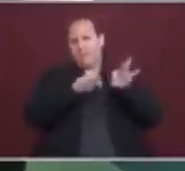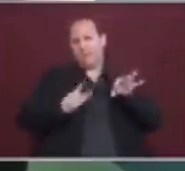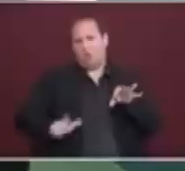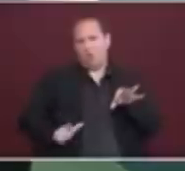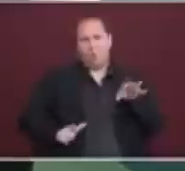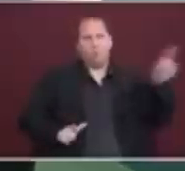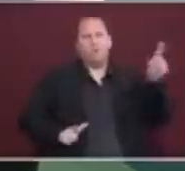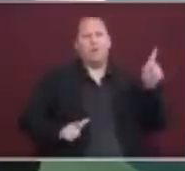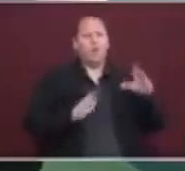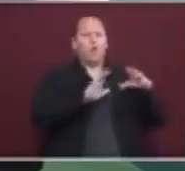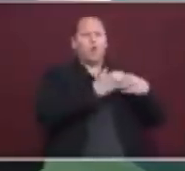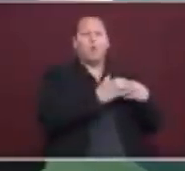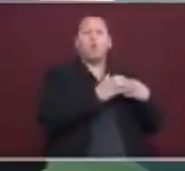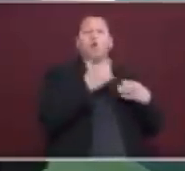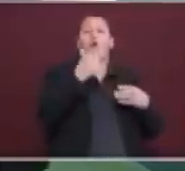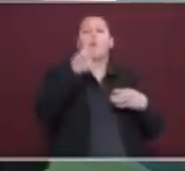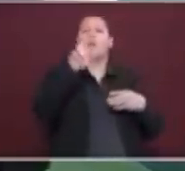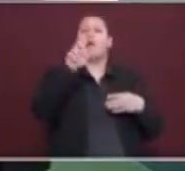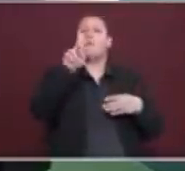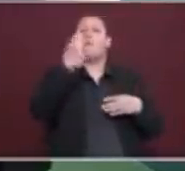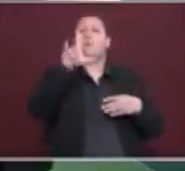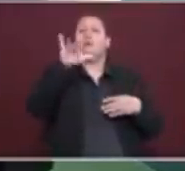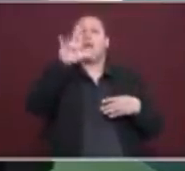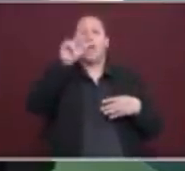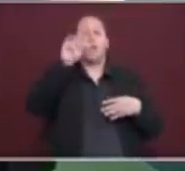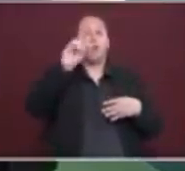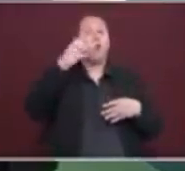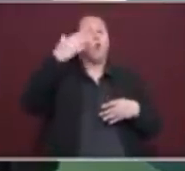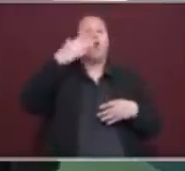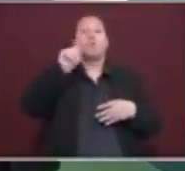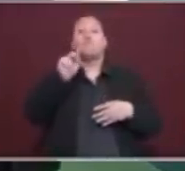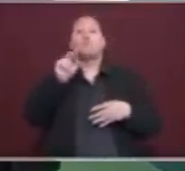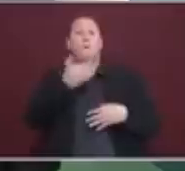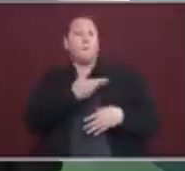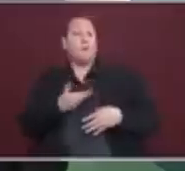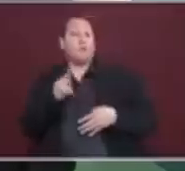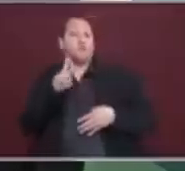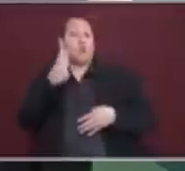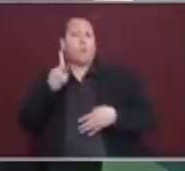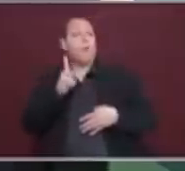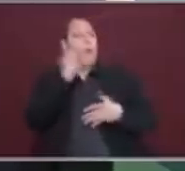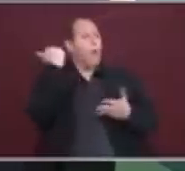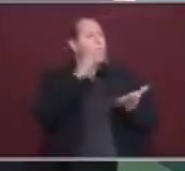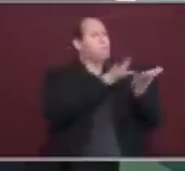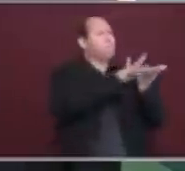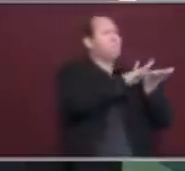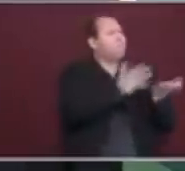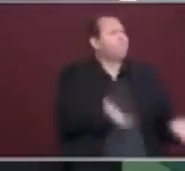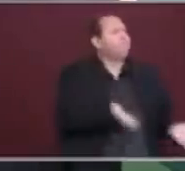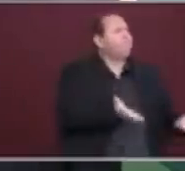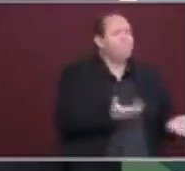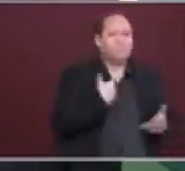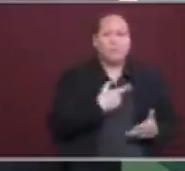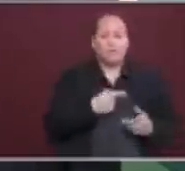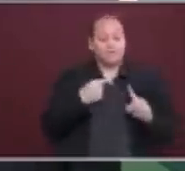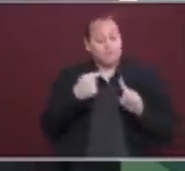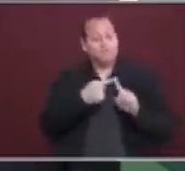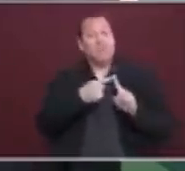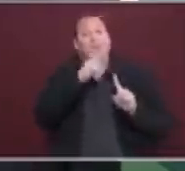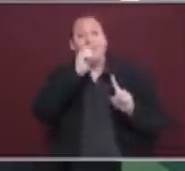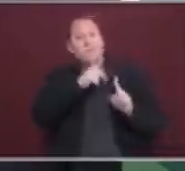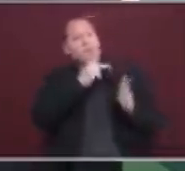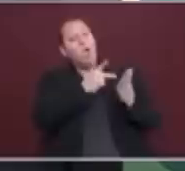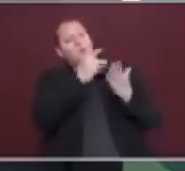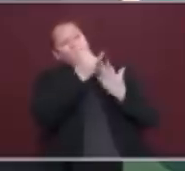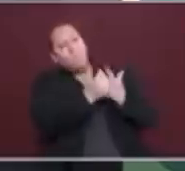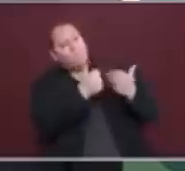apoyado a donald trump y también sabemos y tenemos conocimiento que éste pues que apoyado también a los proyectos del